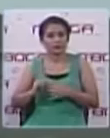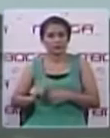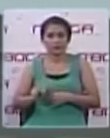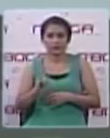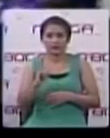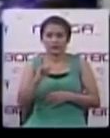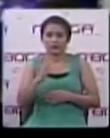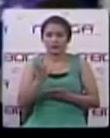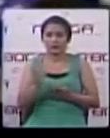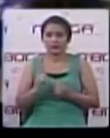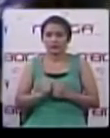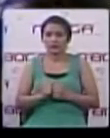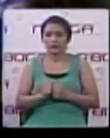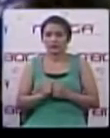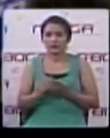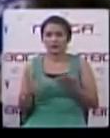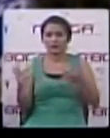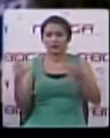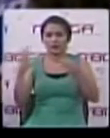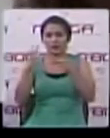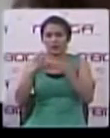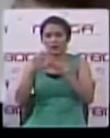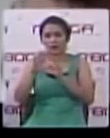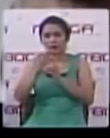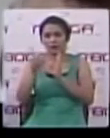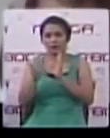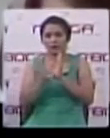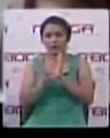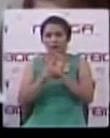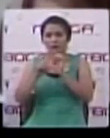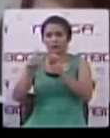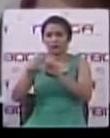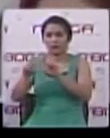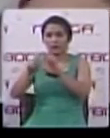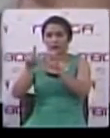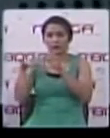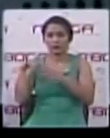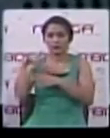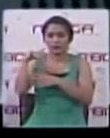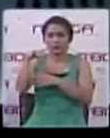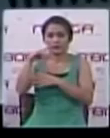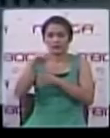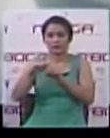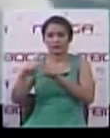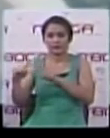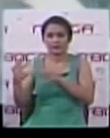red de conexiones, alianzas de códigos compartidos y aerolíneas miembros de One World.